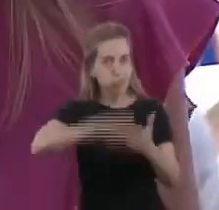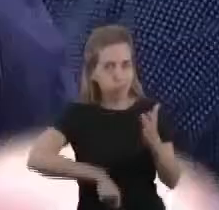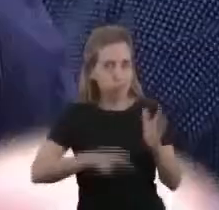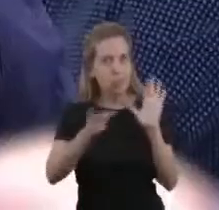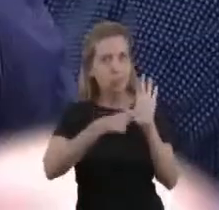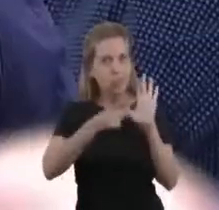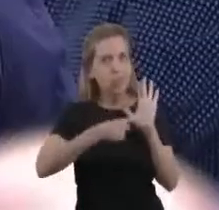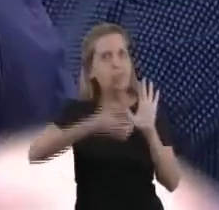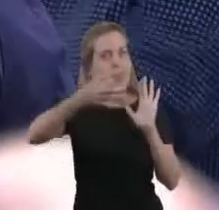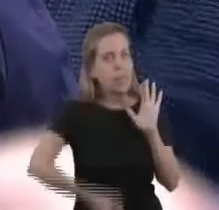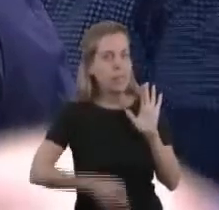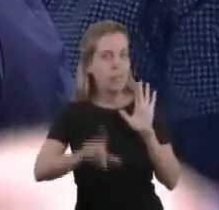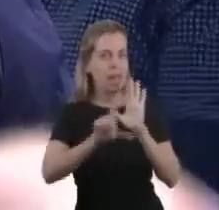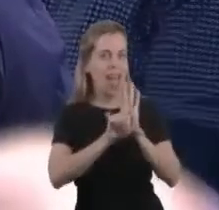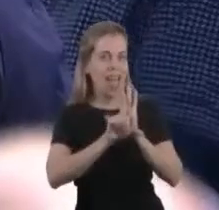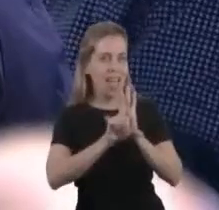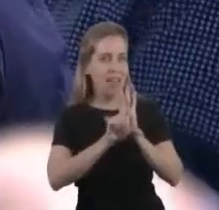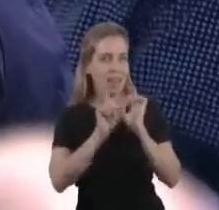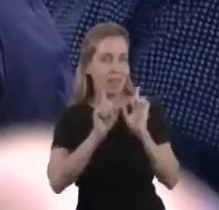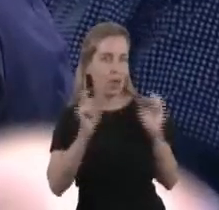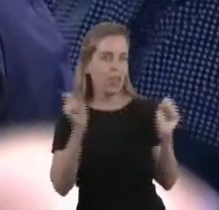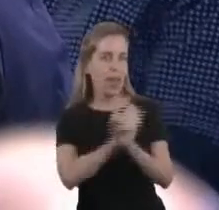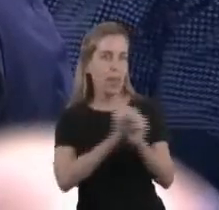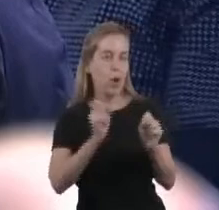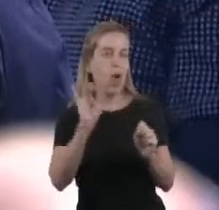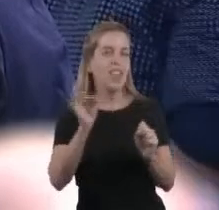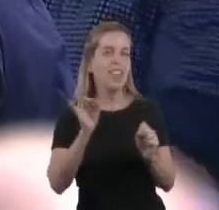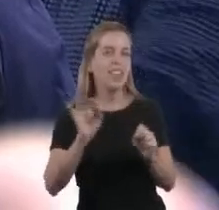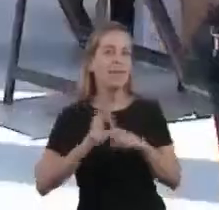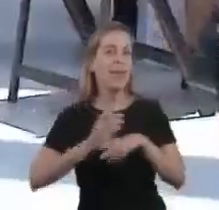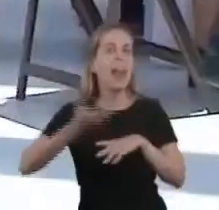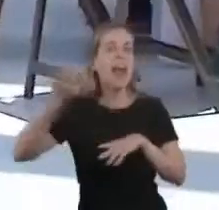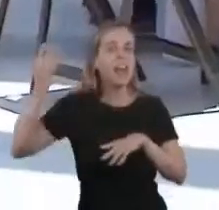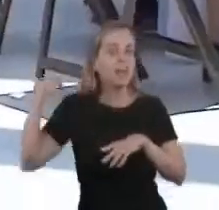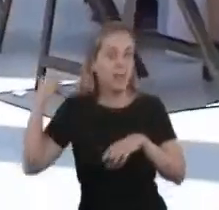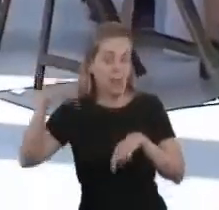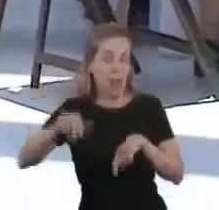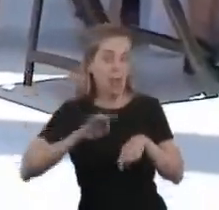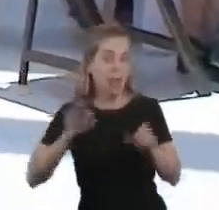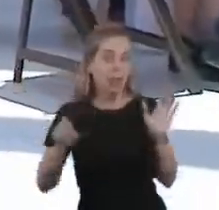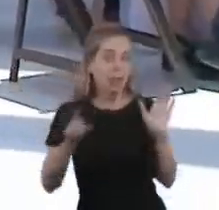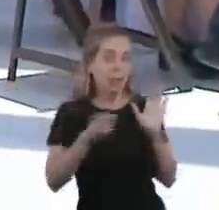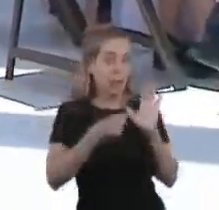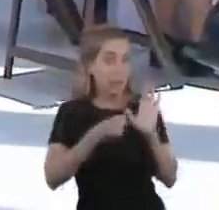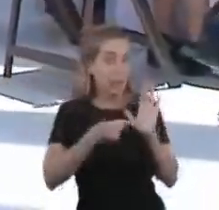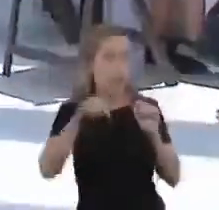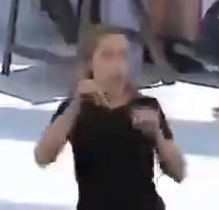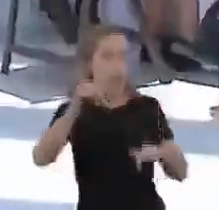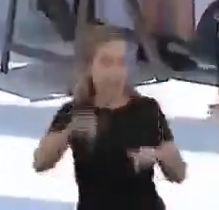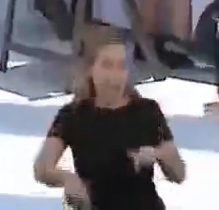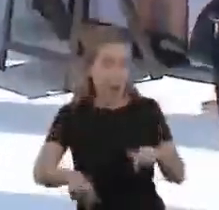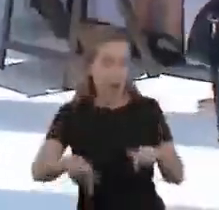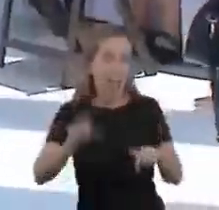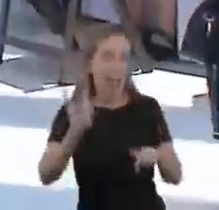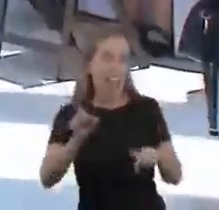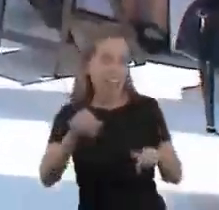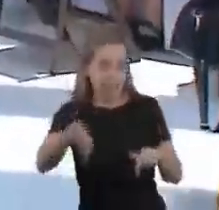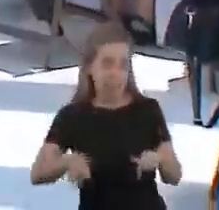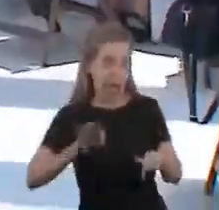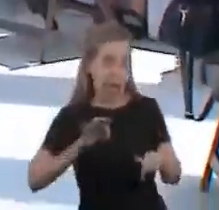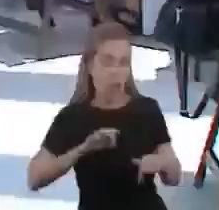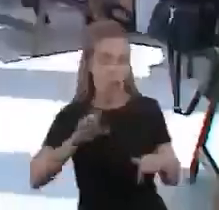reglamentar esa ley que salió del Congreso en diciembre del año pasado. Y ahora, este diciembre,